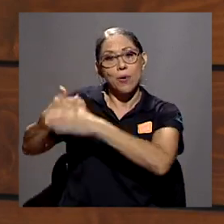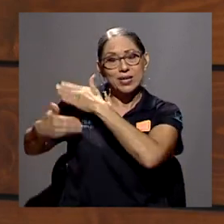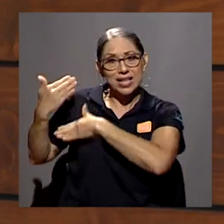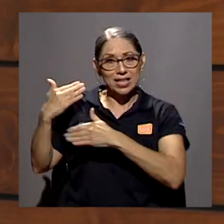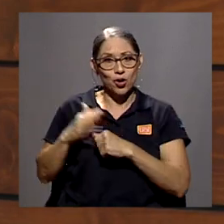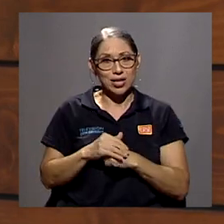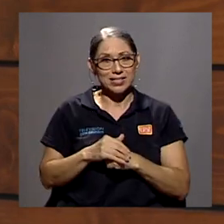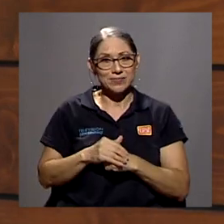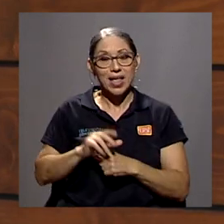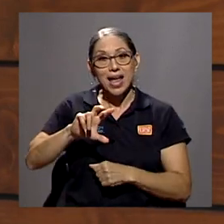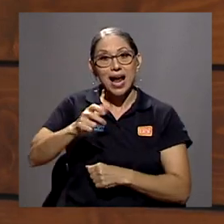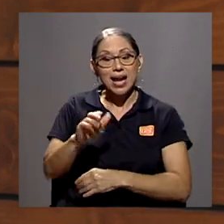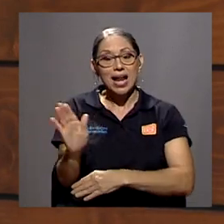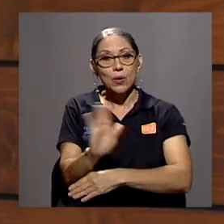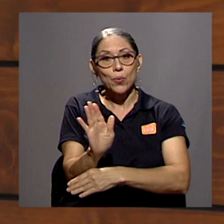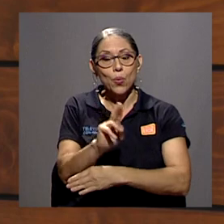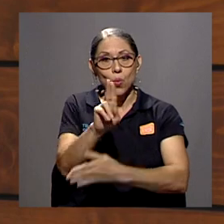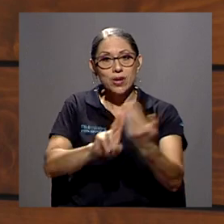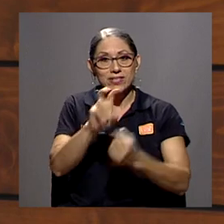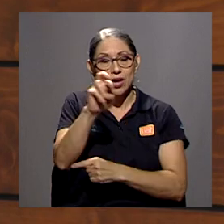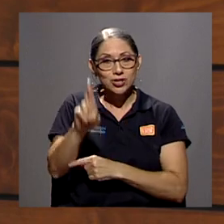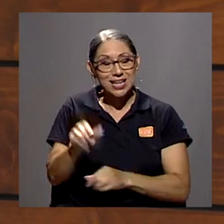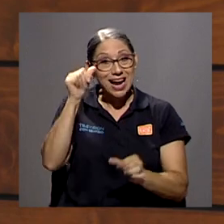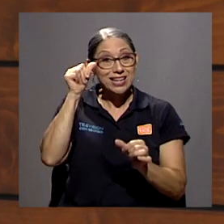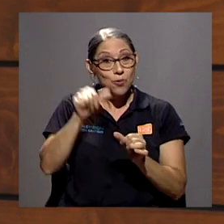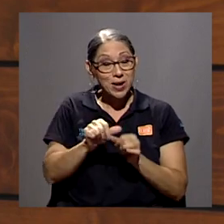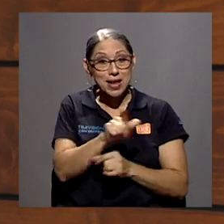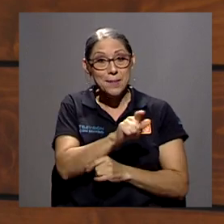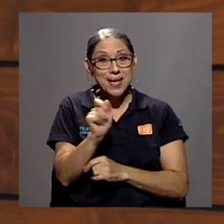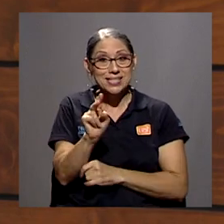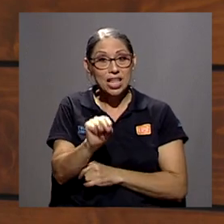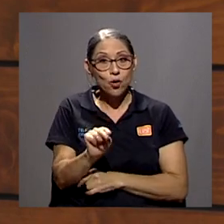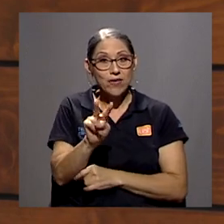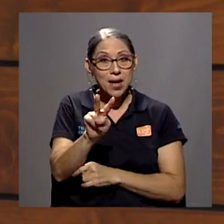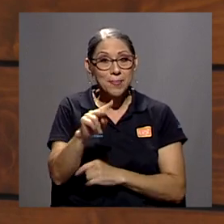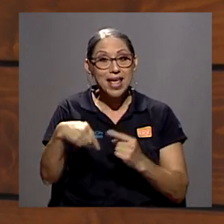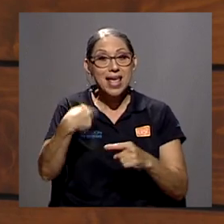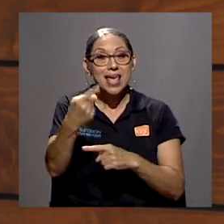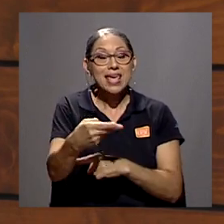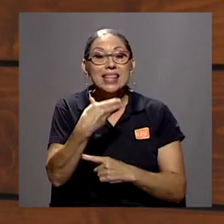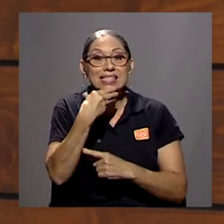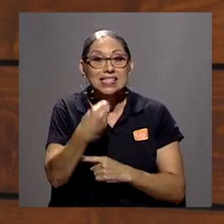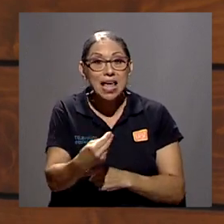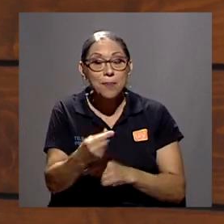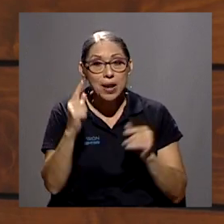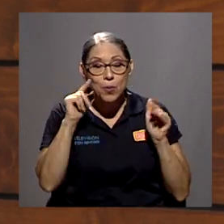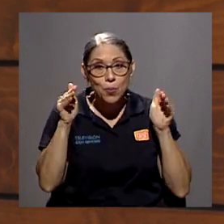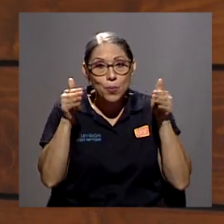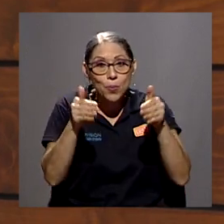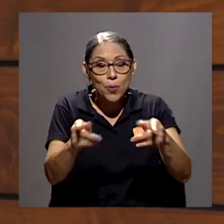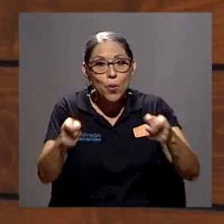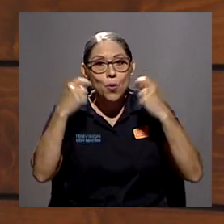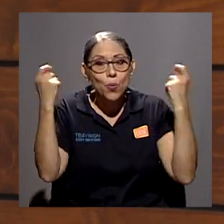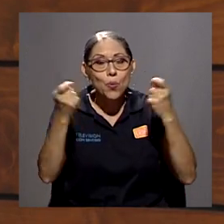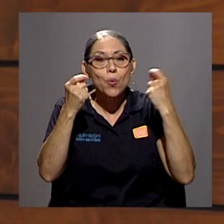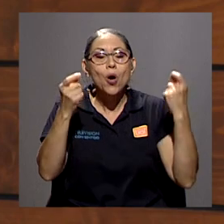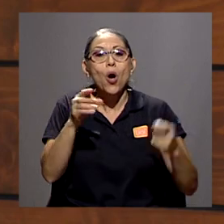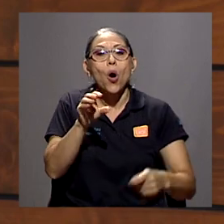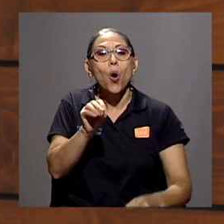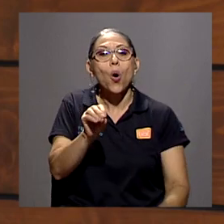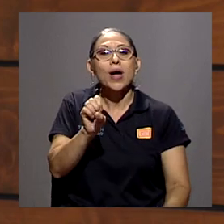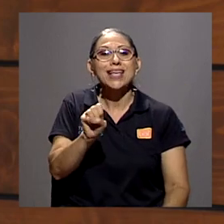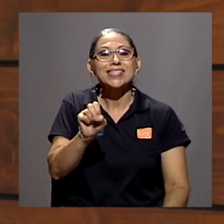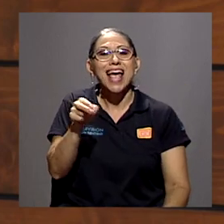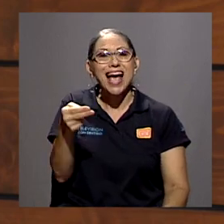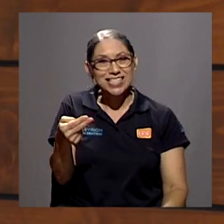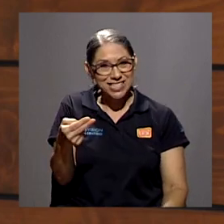en el canal la universidad de costa rica recuerden que todo noviembre y diciembre le vamos a dedicar un festival a la sh así lo puede encontrar